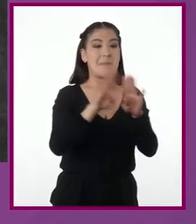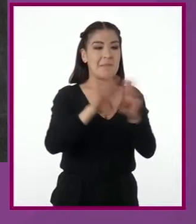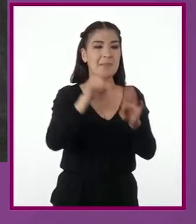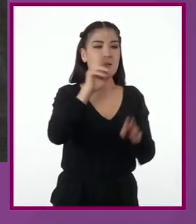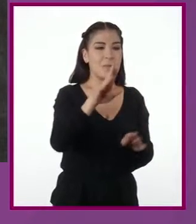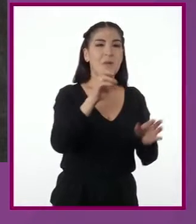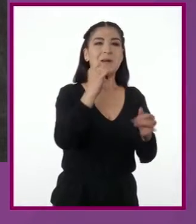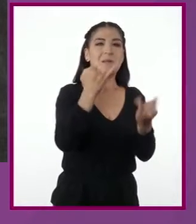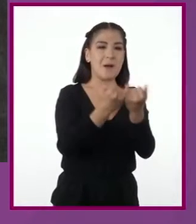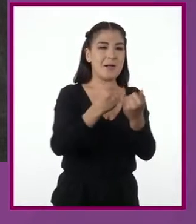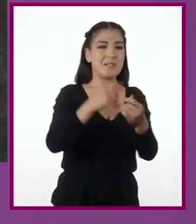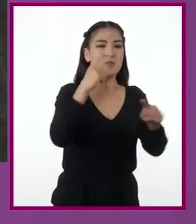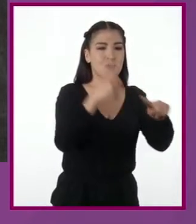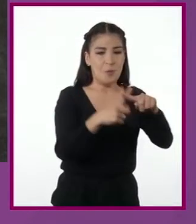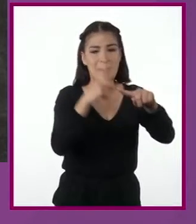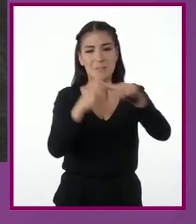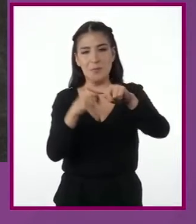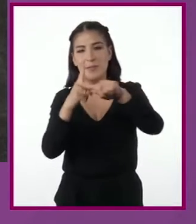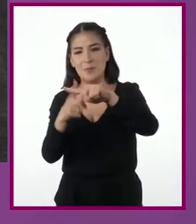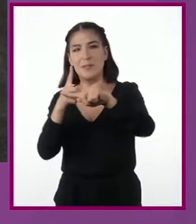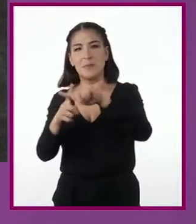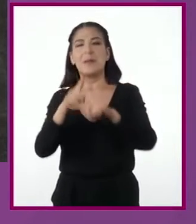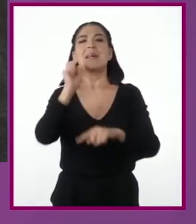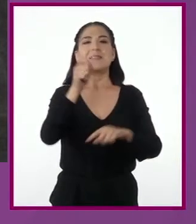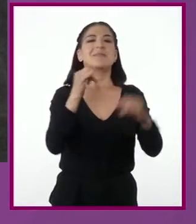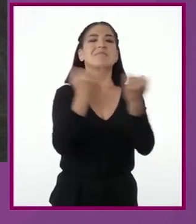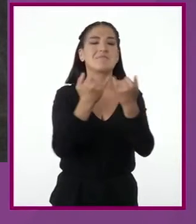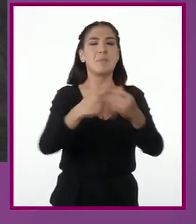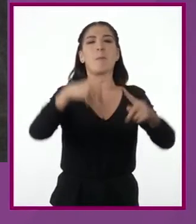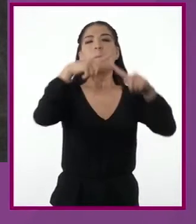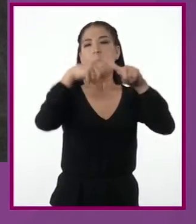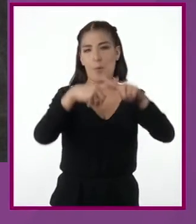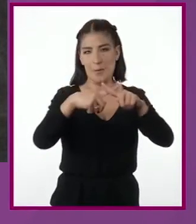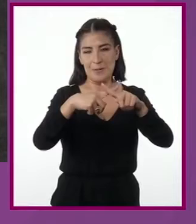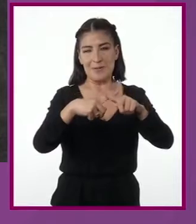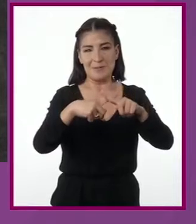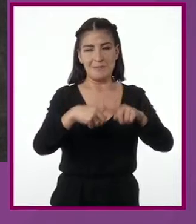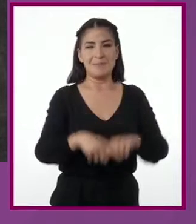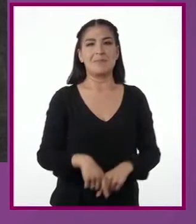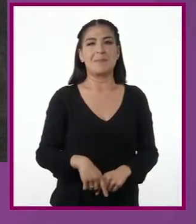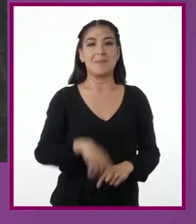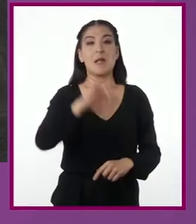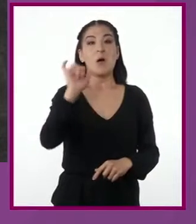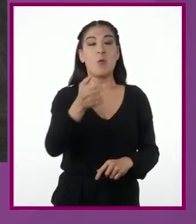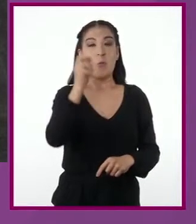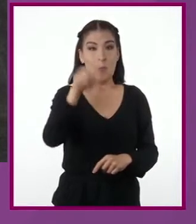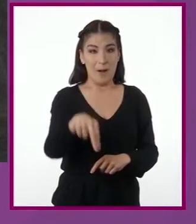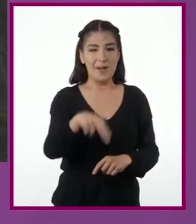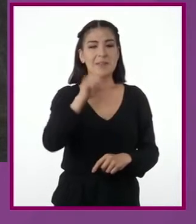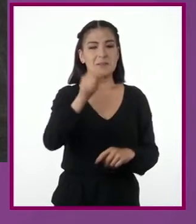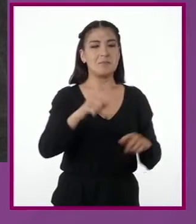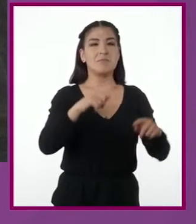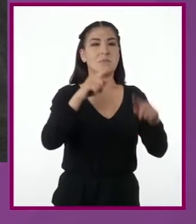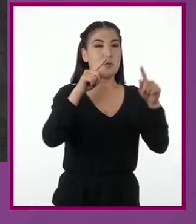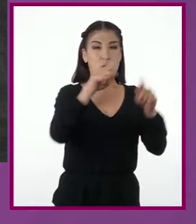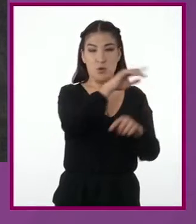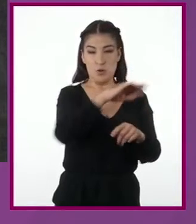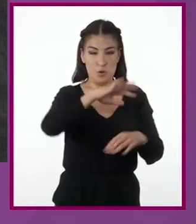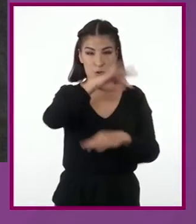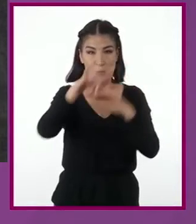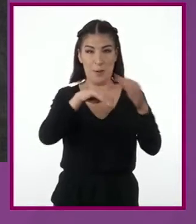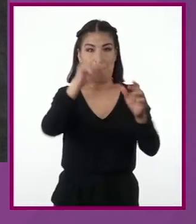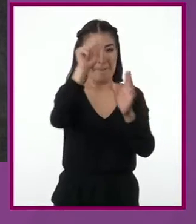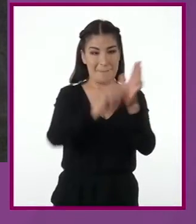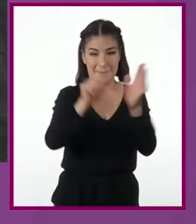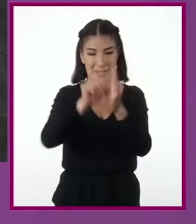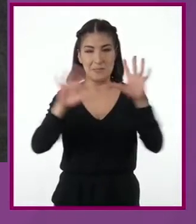repetitiva, podemos verla como una multiplicación. Es decir, Juan multiplicará la cantidad mensual por el número